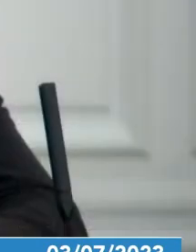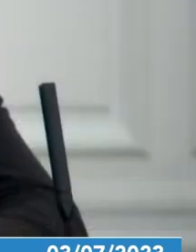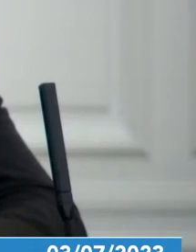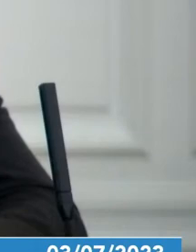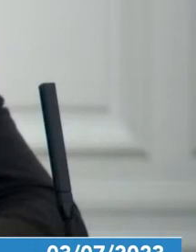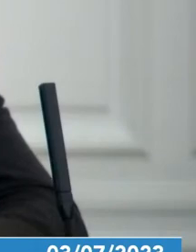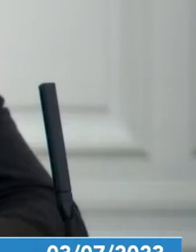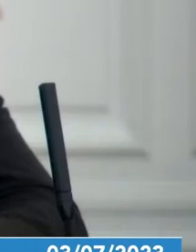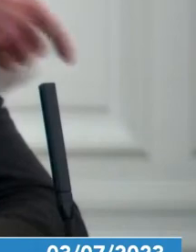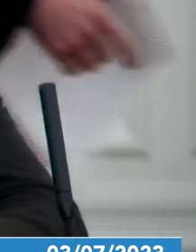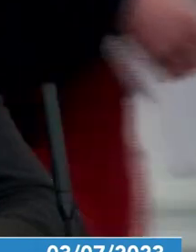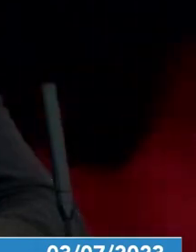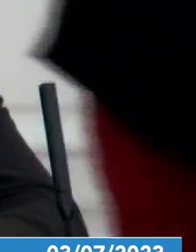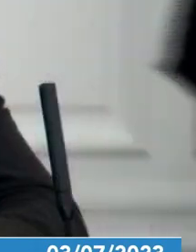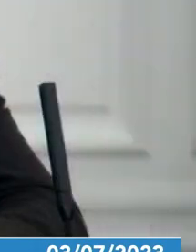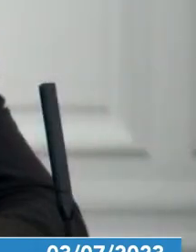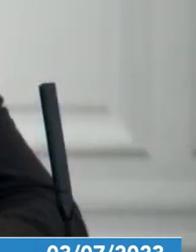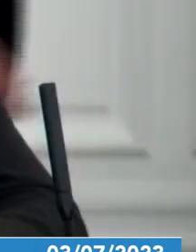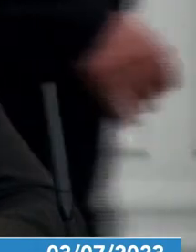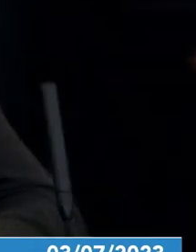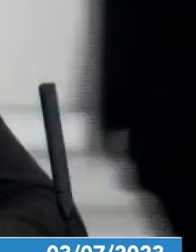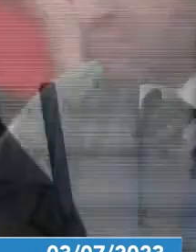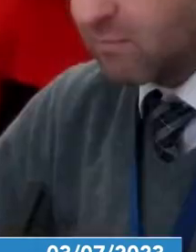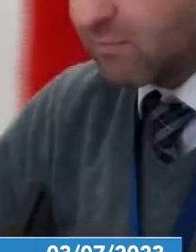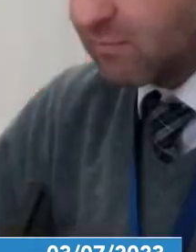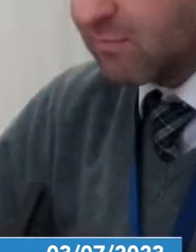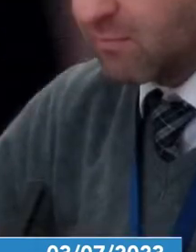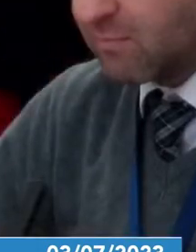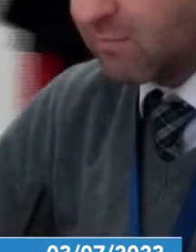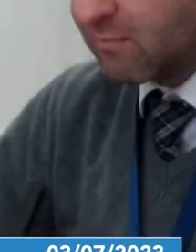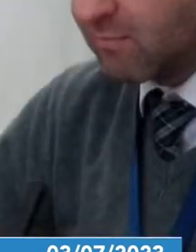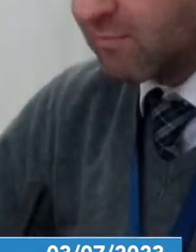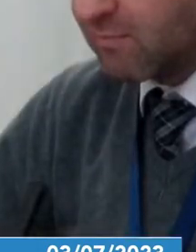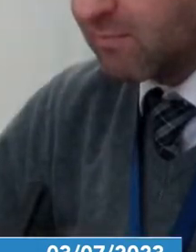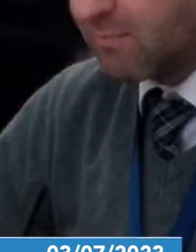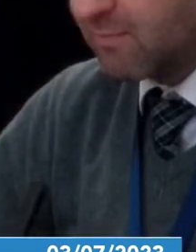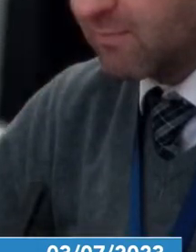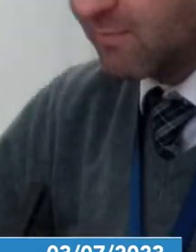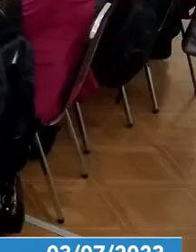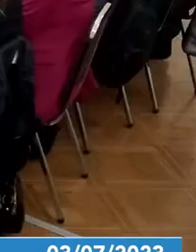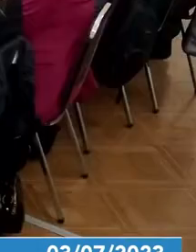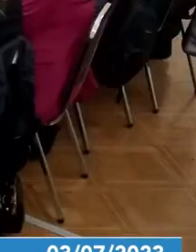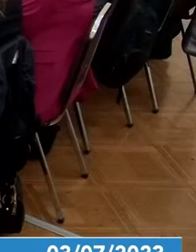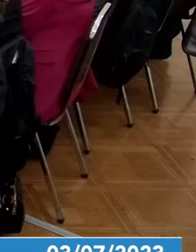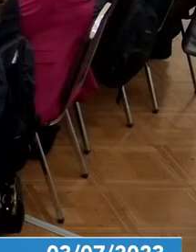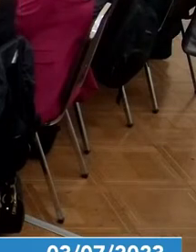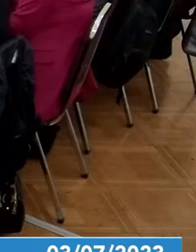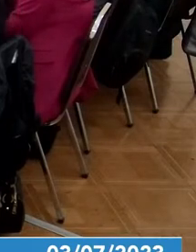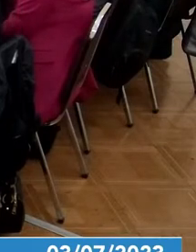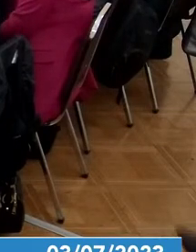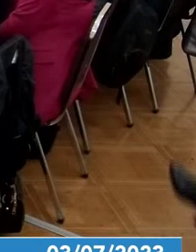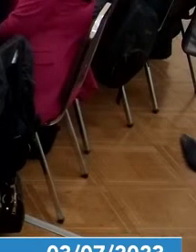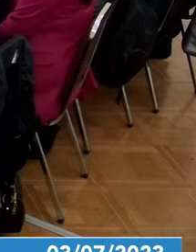¿Llegó Don Marco Muñoz? Sí. Ah, llegó Don Marco Muñoz, que estaba en el taco. Parece que se arregló el taco. Estamos bien.